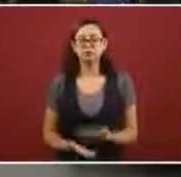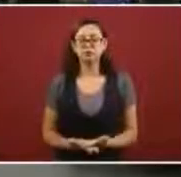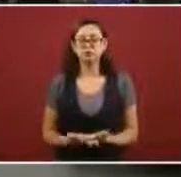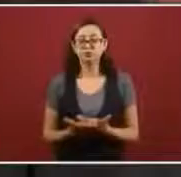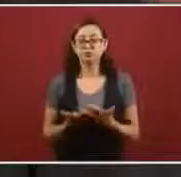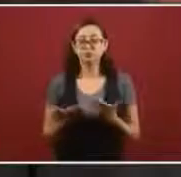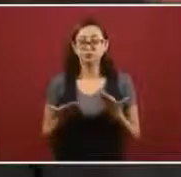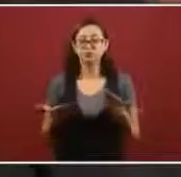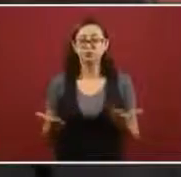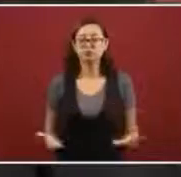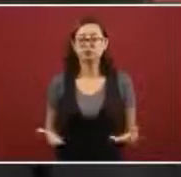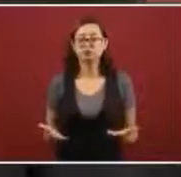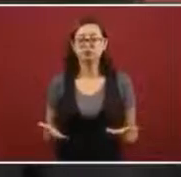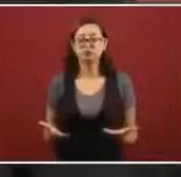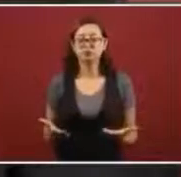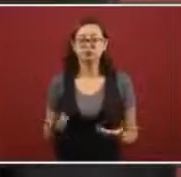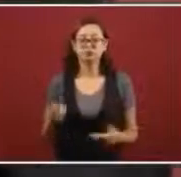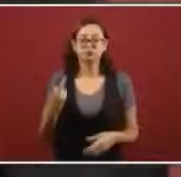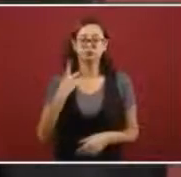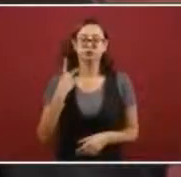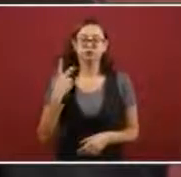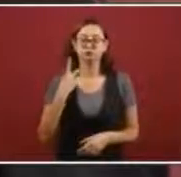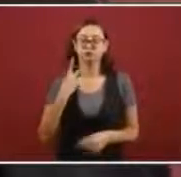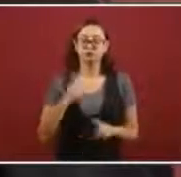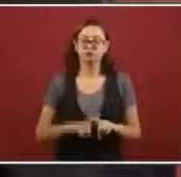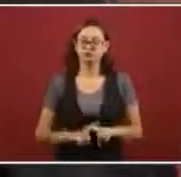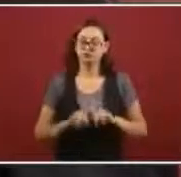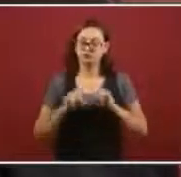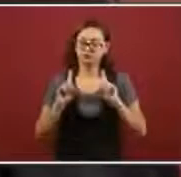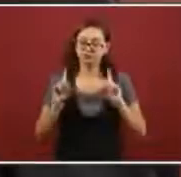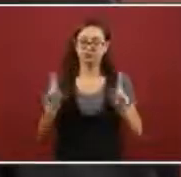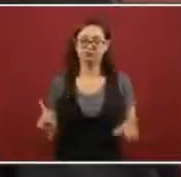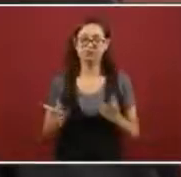es fortalecer la Comisión Federal de Electricidad.